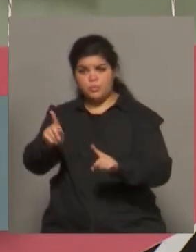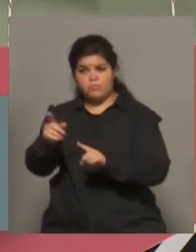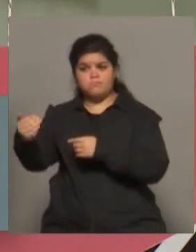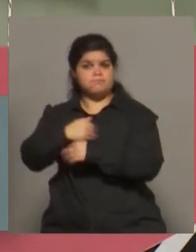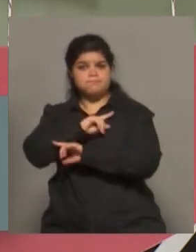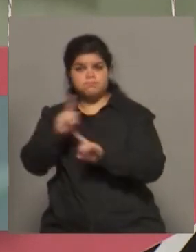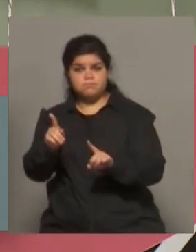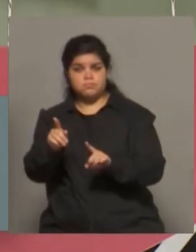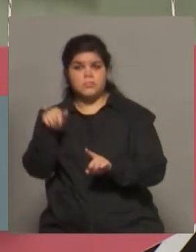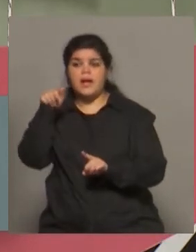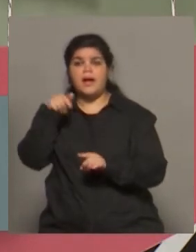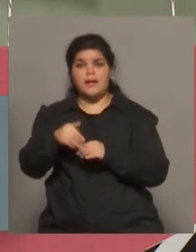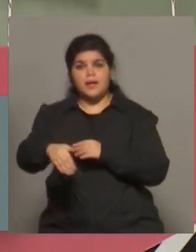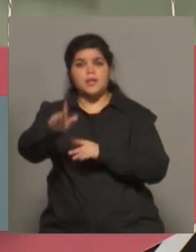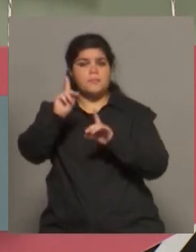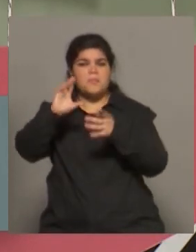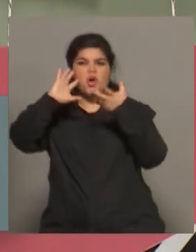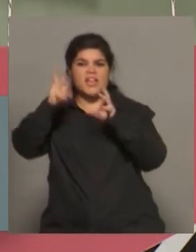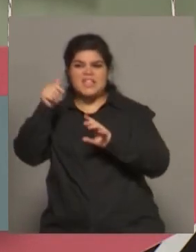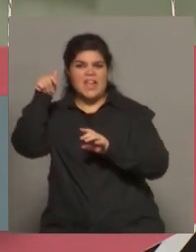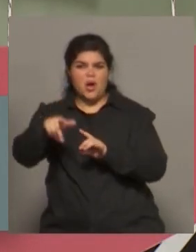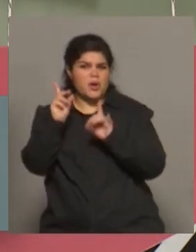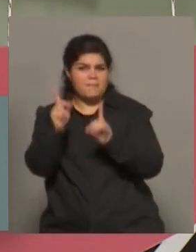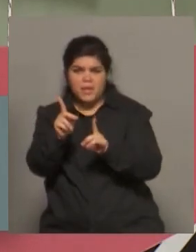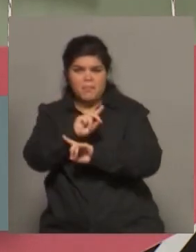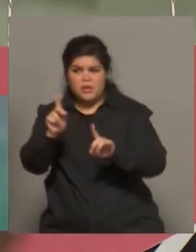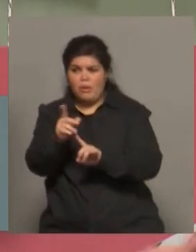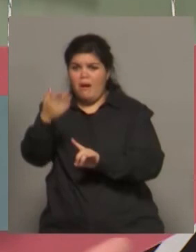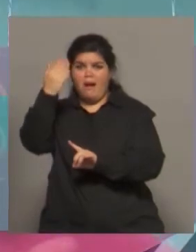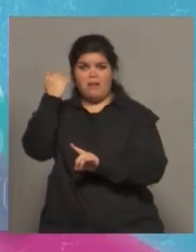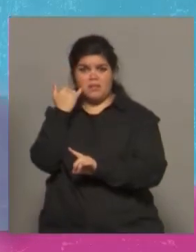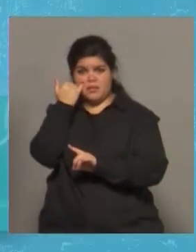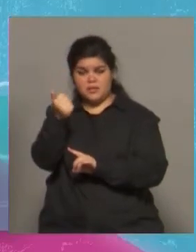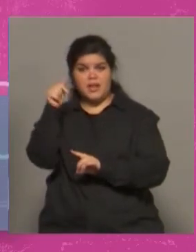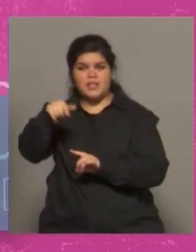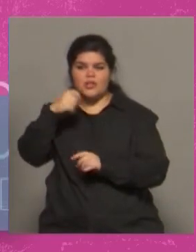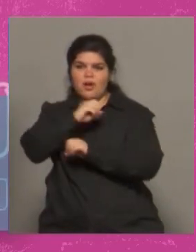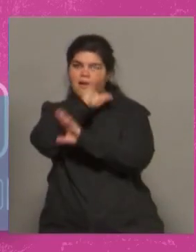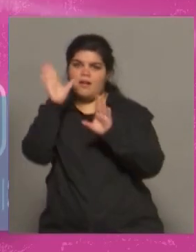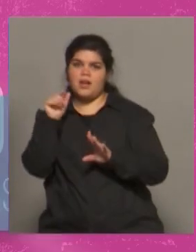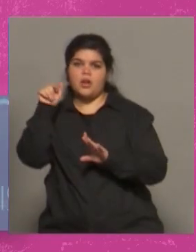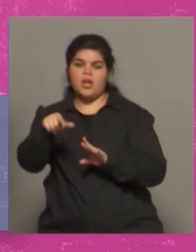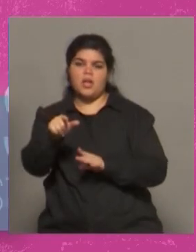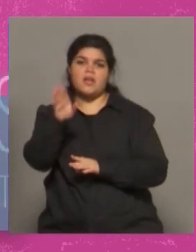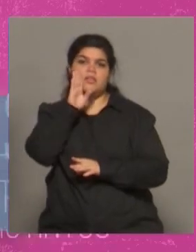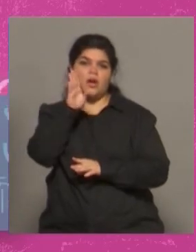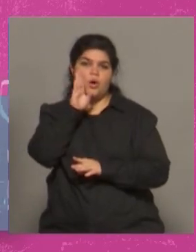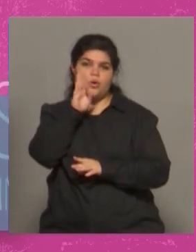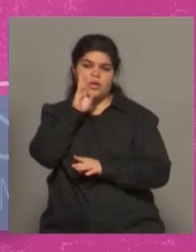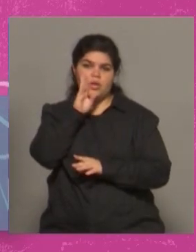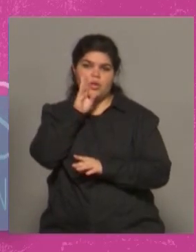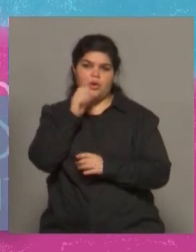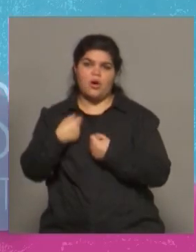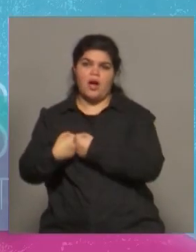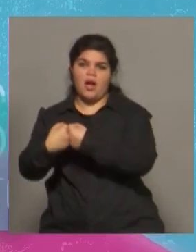ese momento no se había dado la crisis institucional que actualmente estamos viviendo, y que es una intromisión clara del gobierno de Estados Unidos, digamos, con aliados